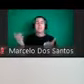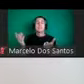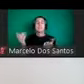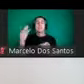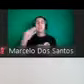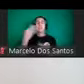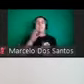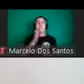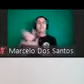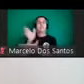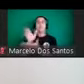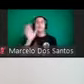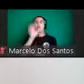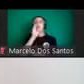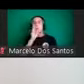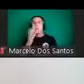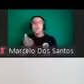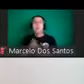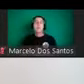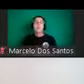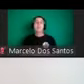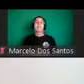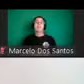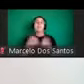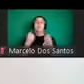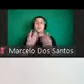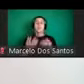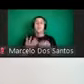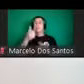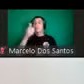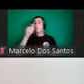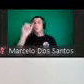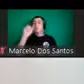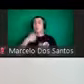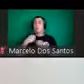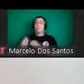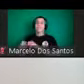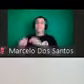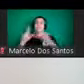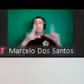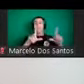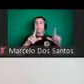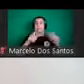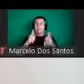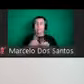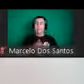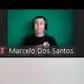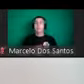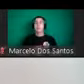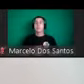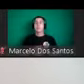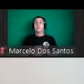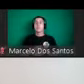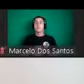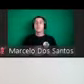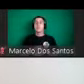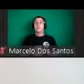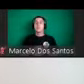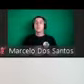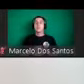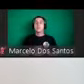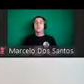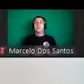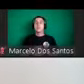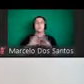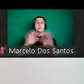instituciones. Entonces, vamos a compartir un poquitito de eso. Y en primer lugar, para ser un poquito más